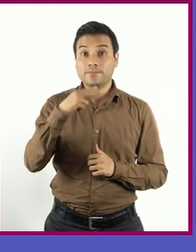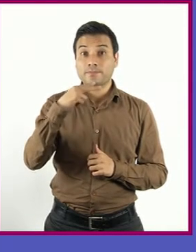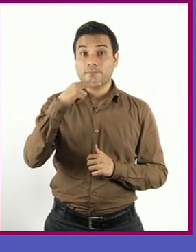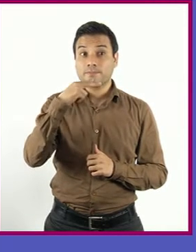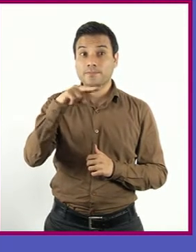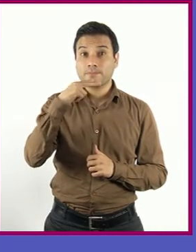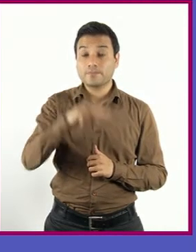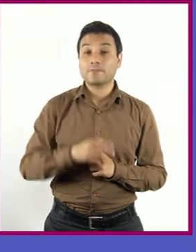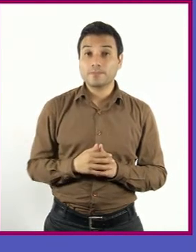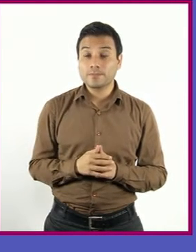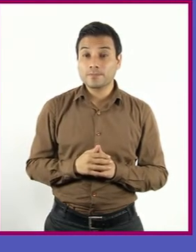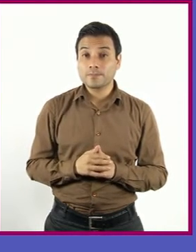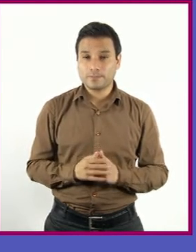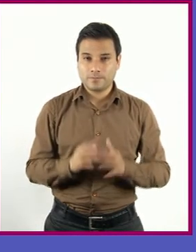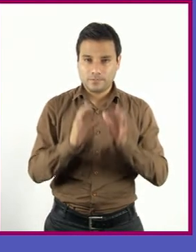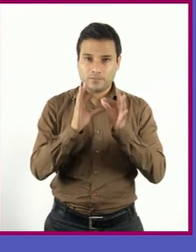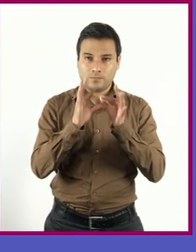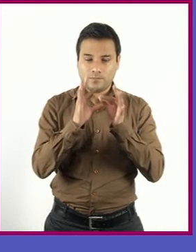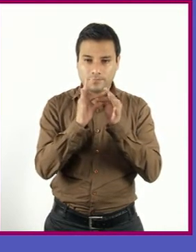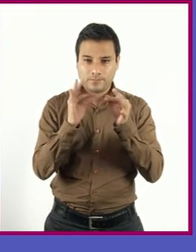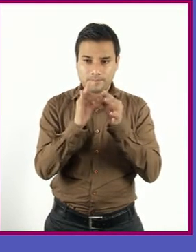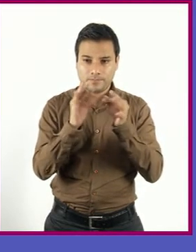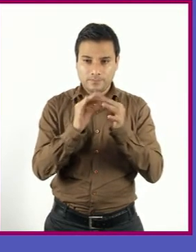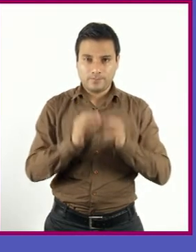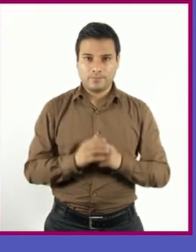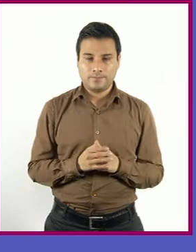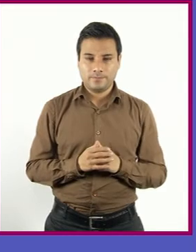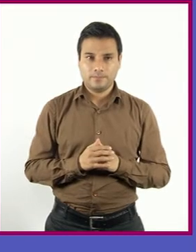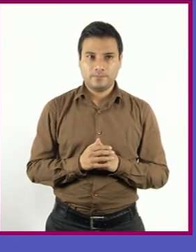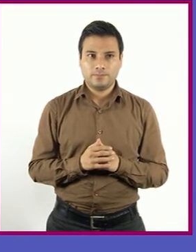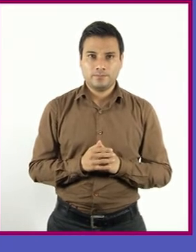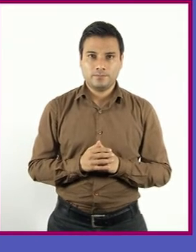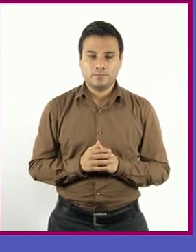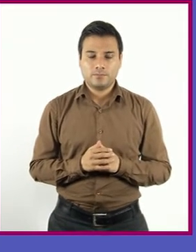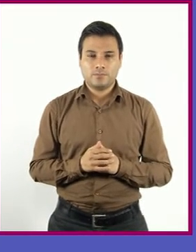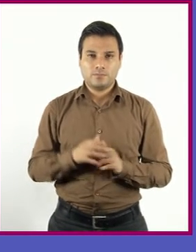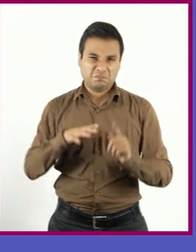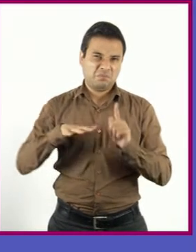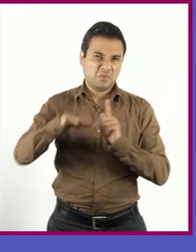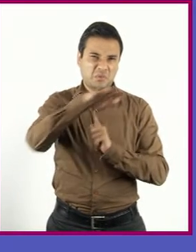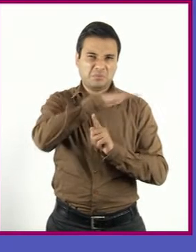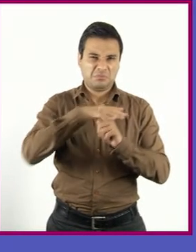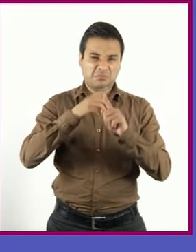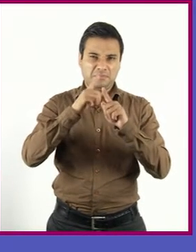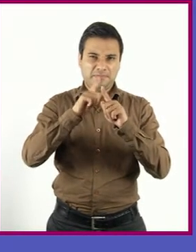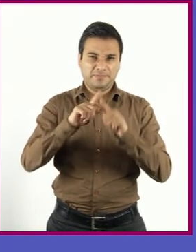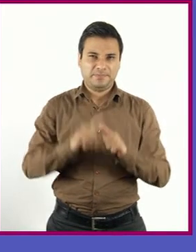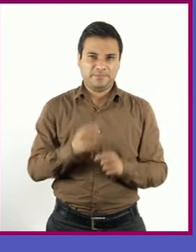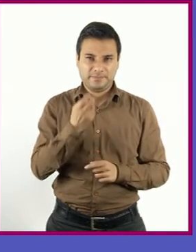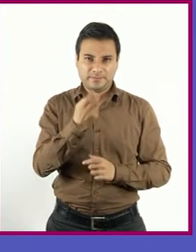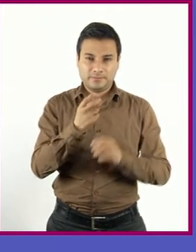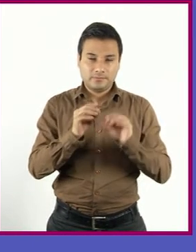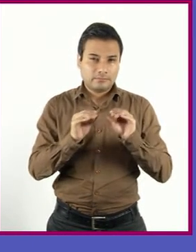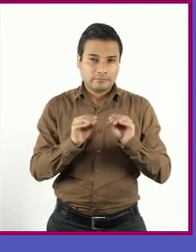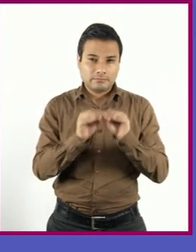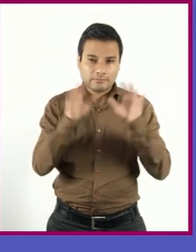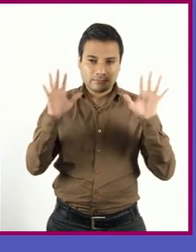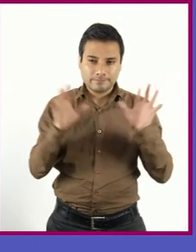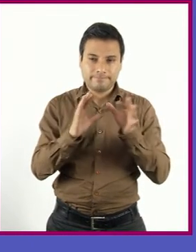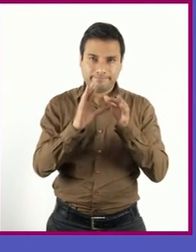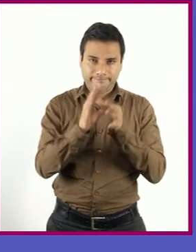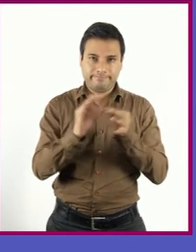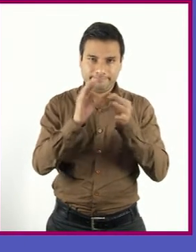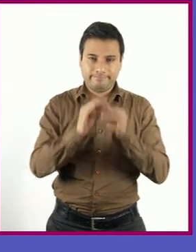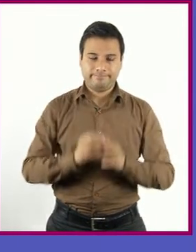conjugados expresen situaciones reales y efectivas que establezcan con claridad límites y